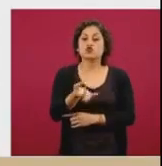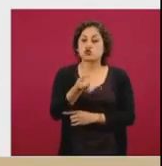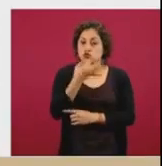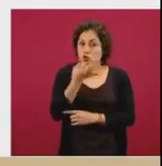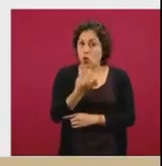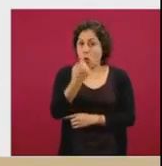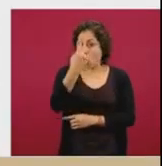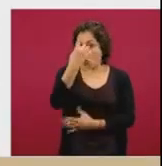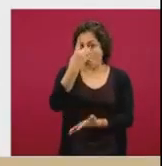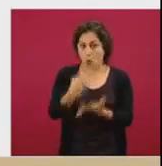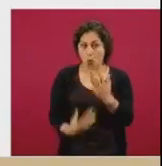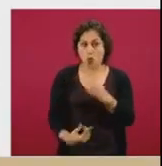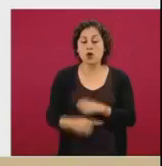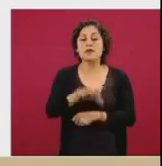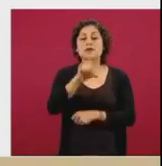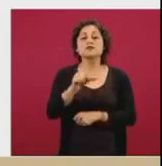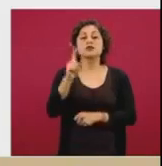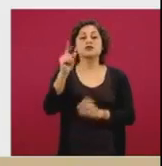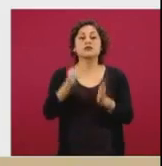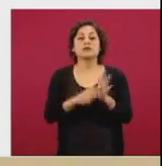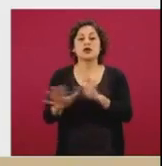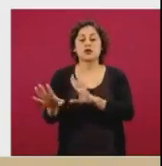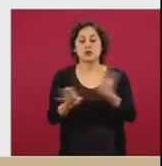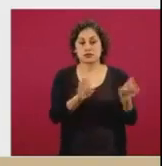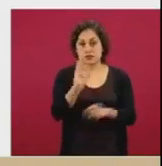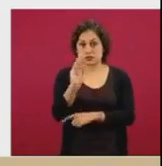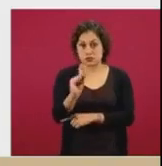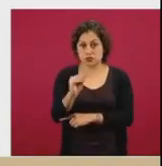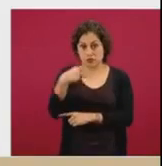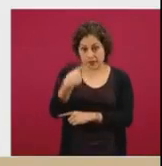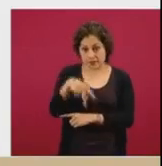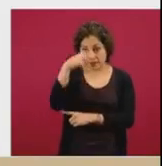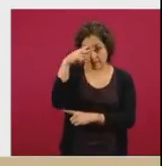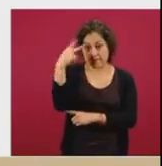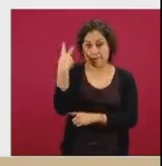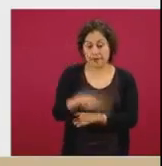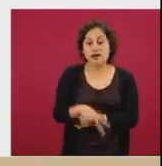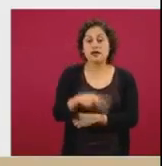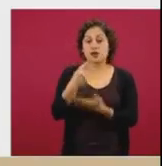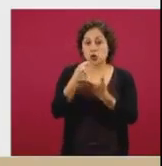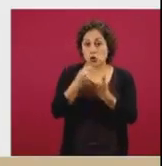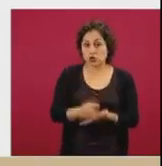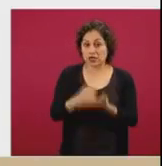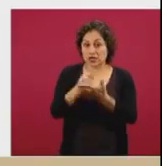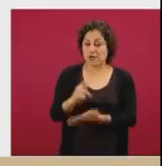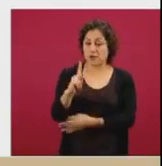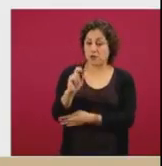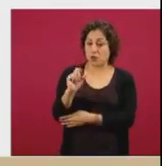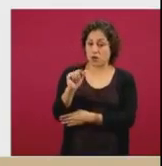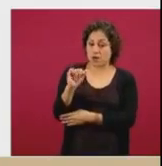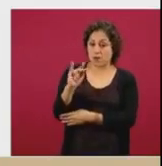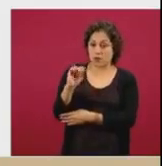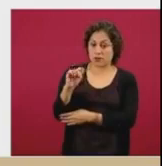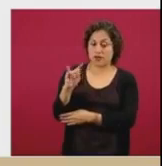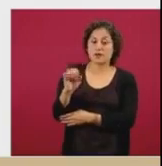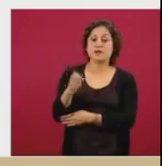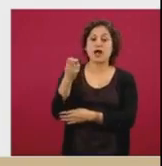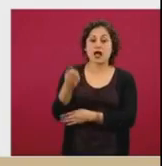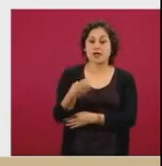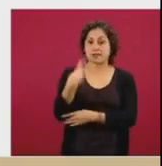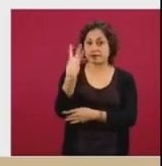Después en 1990, en México, se adoptó la poliquimioterapia. Esta terapia combinada con 2 o 3